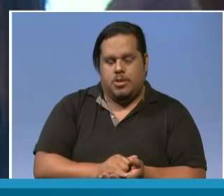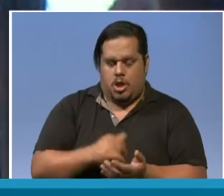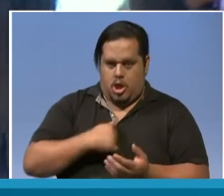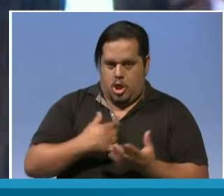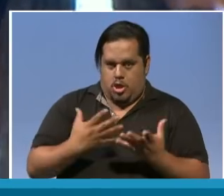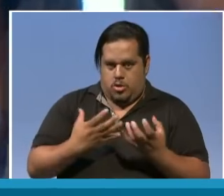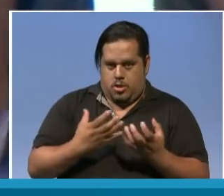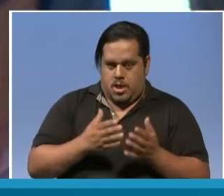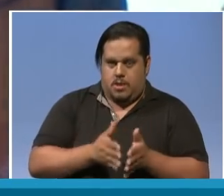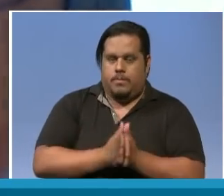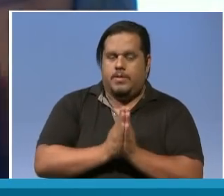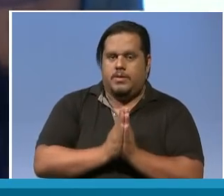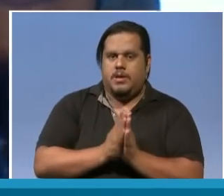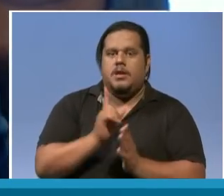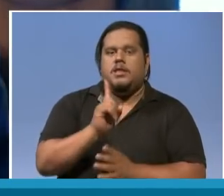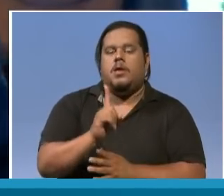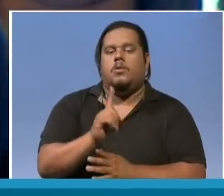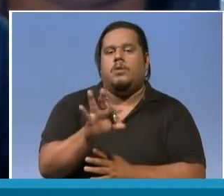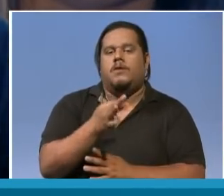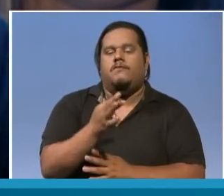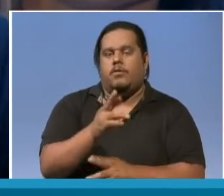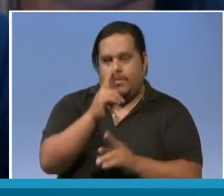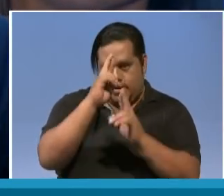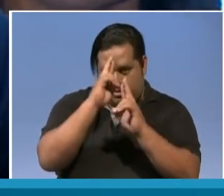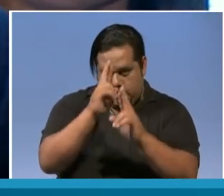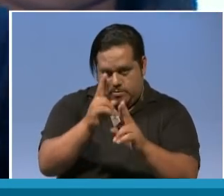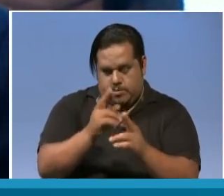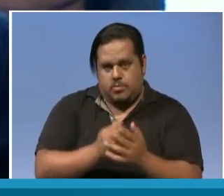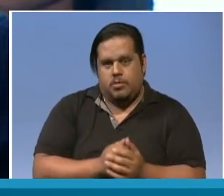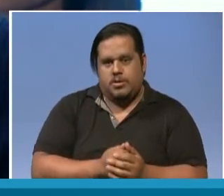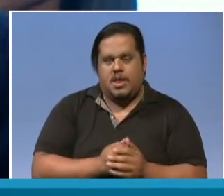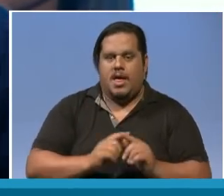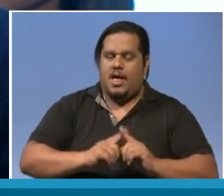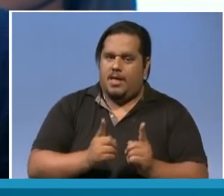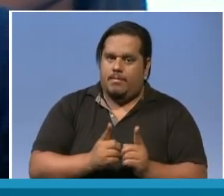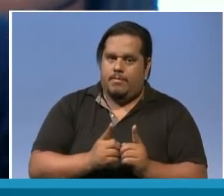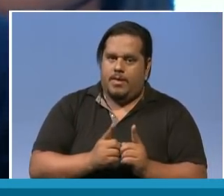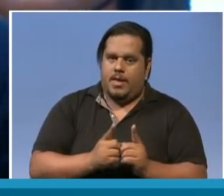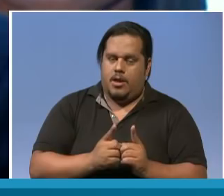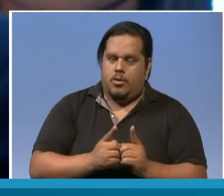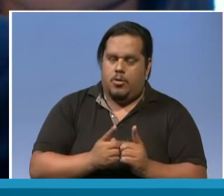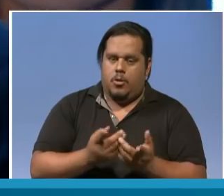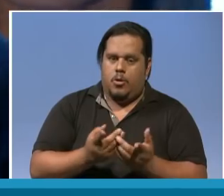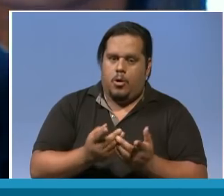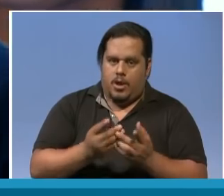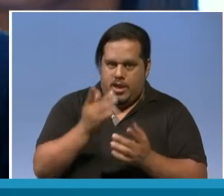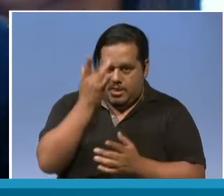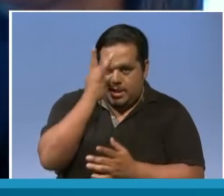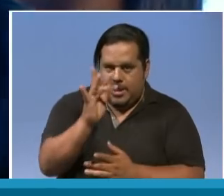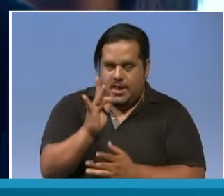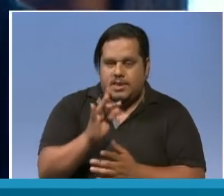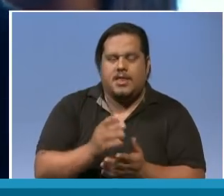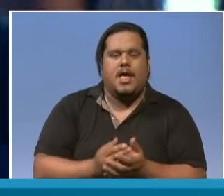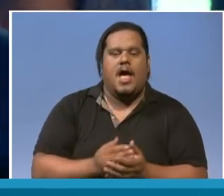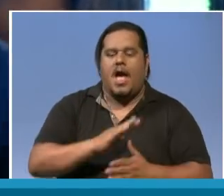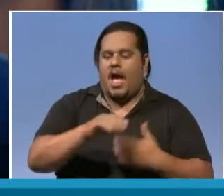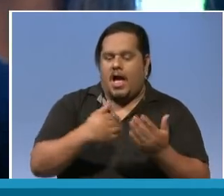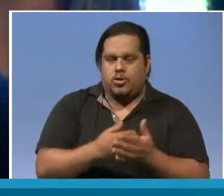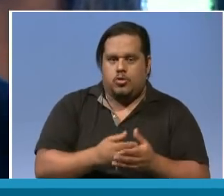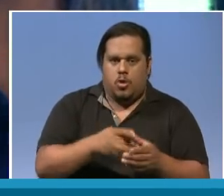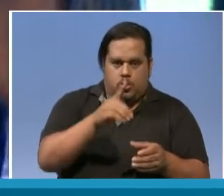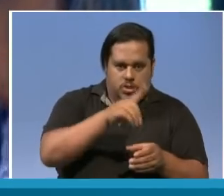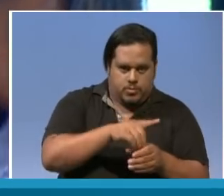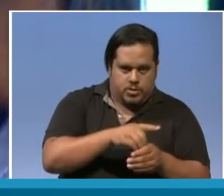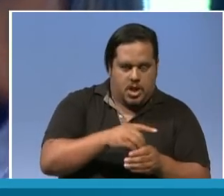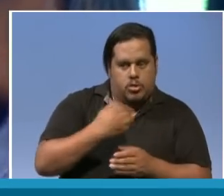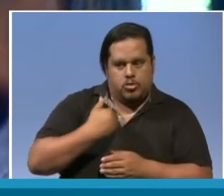quiero pedir de una manera respetuosa, pero categórica, a los actuales diputados y